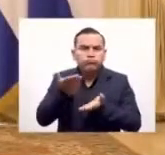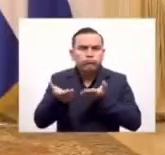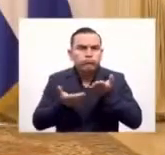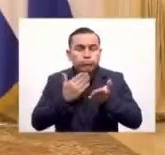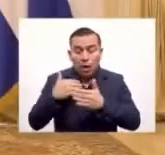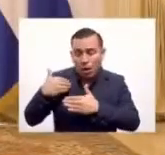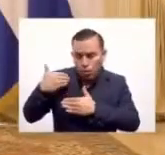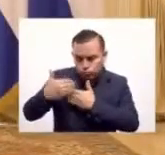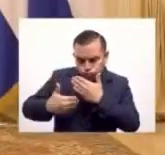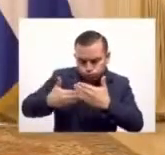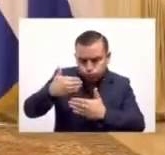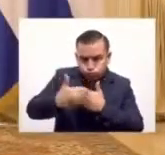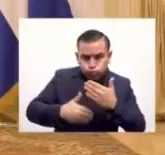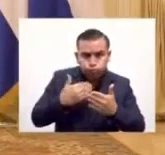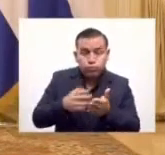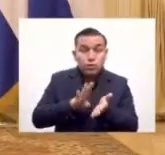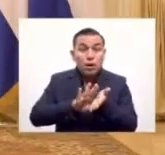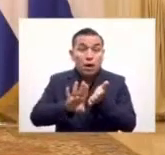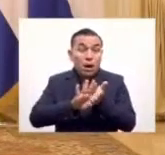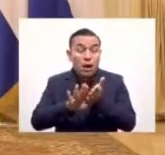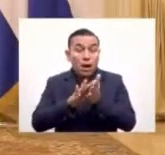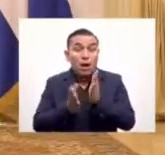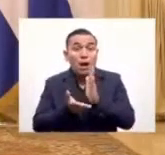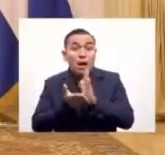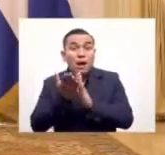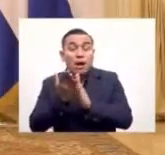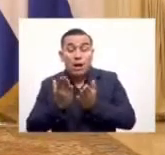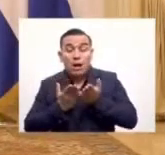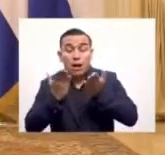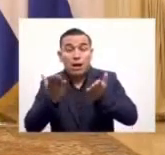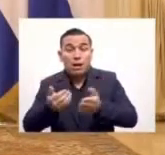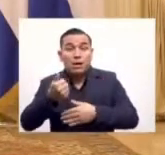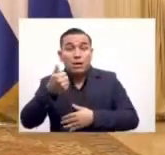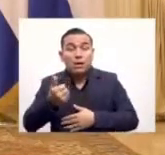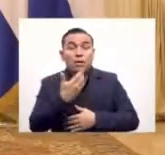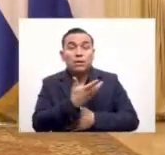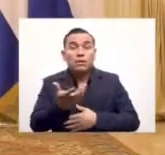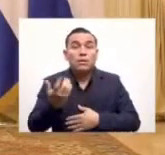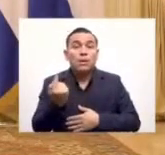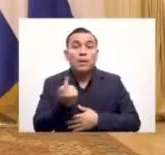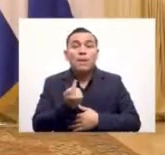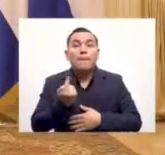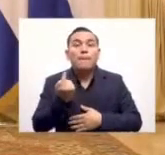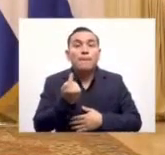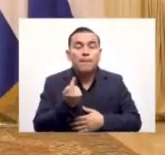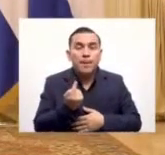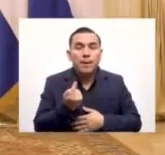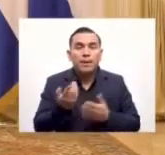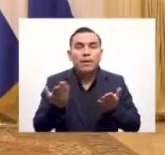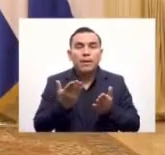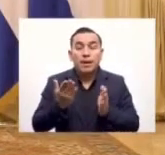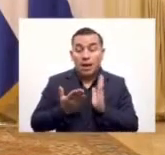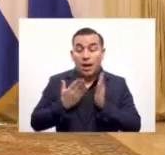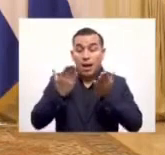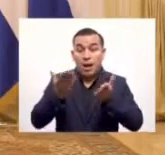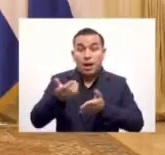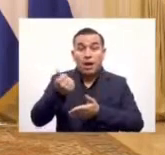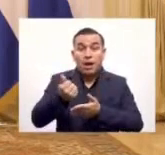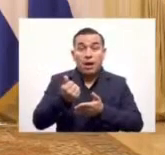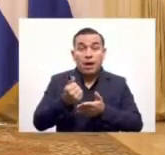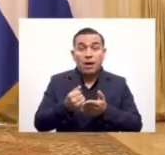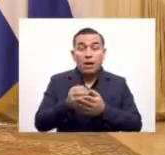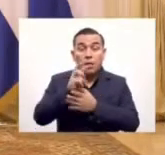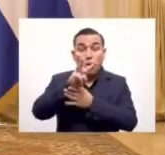el fideicomiso no han dicho nada, pero en principio cualquier persona que tenga bitcoins va a poder llegar al fideicomiso a decirle, oye, por favor, me los cambias por